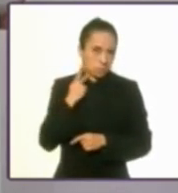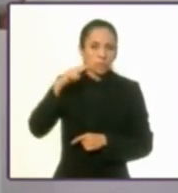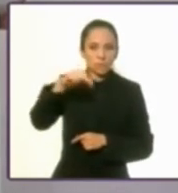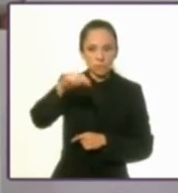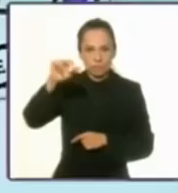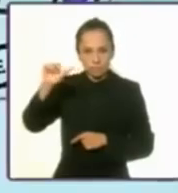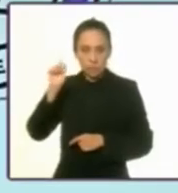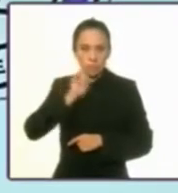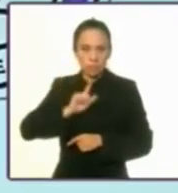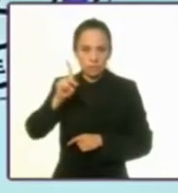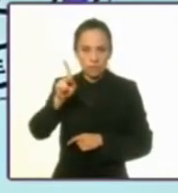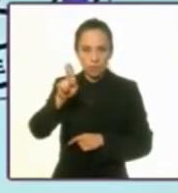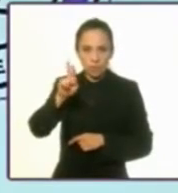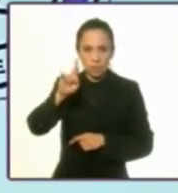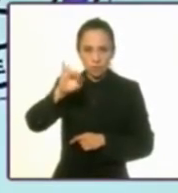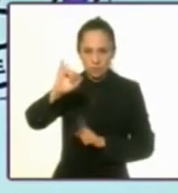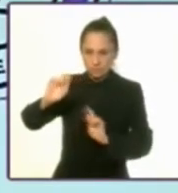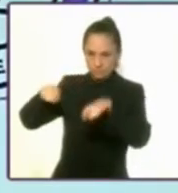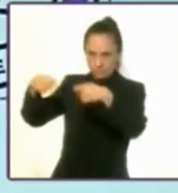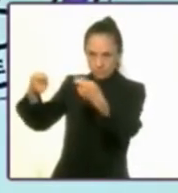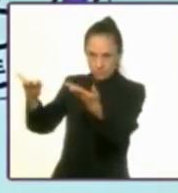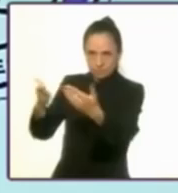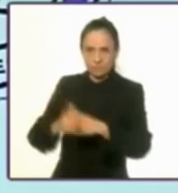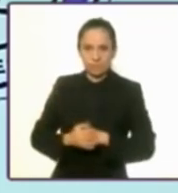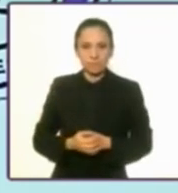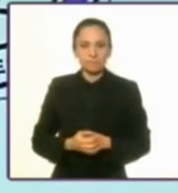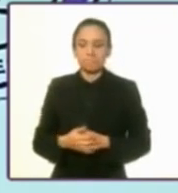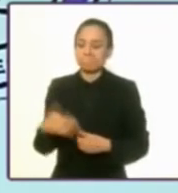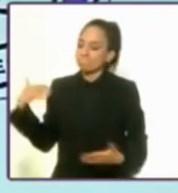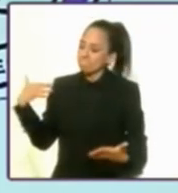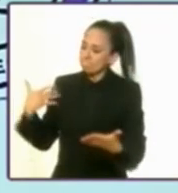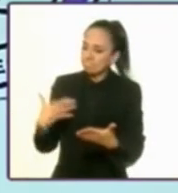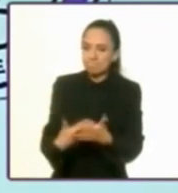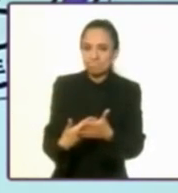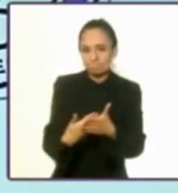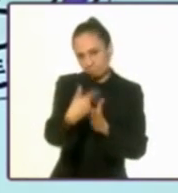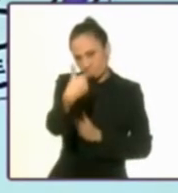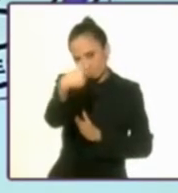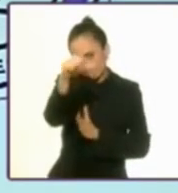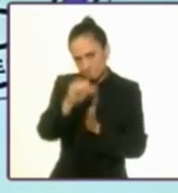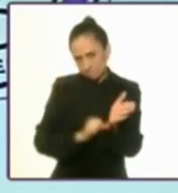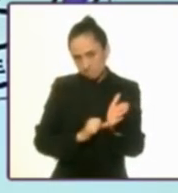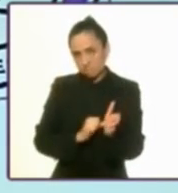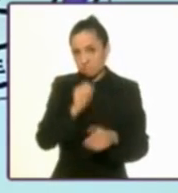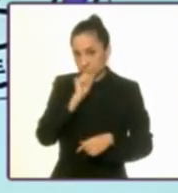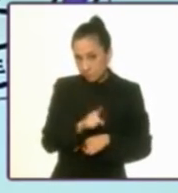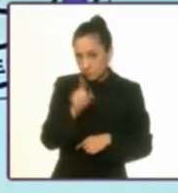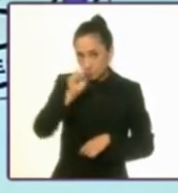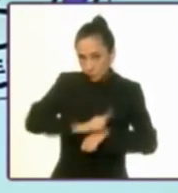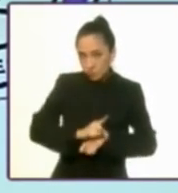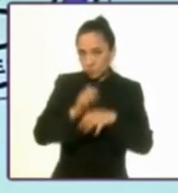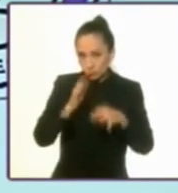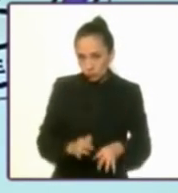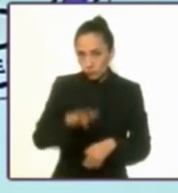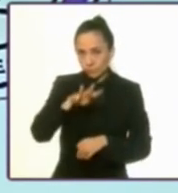adelante a siete meses del 19 de septiembre